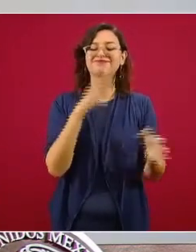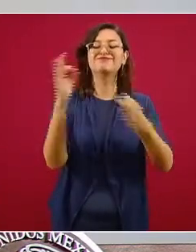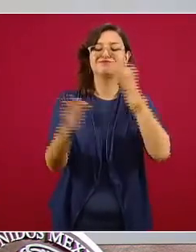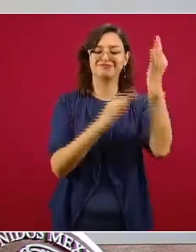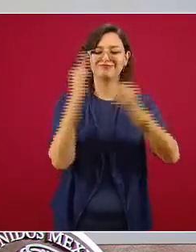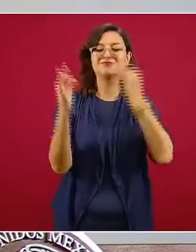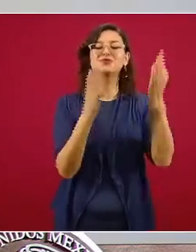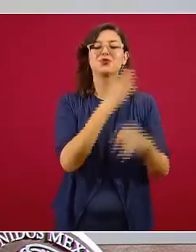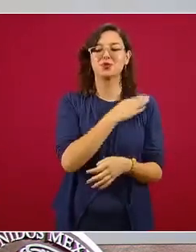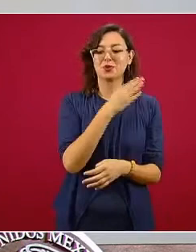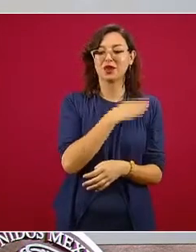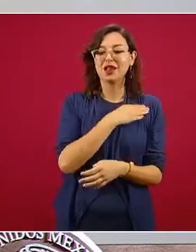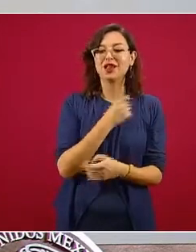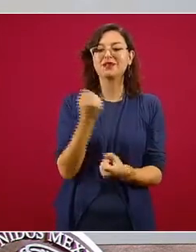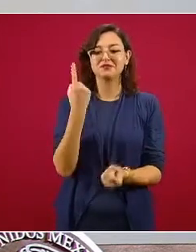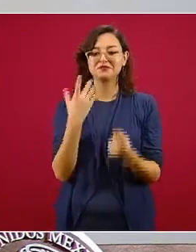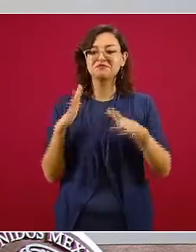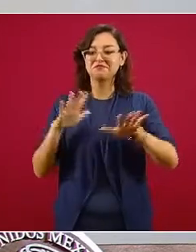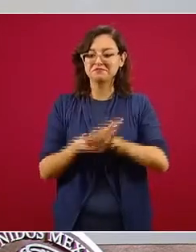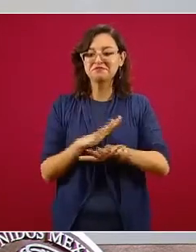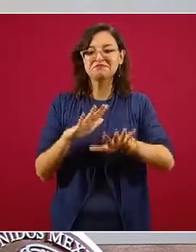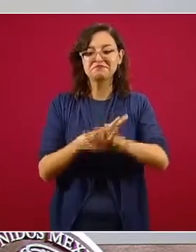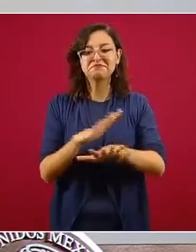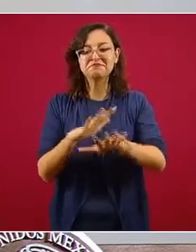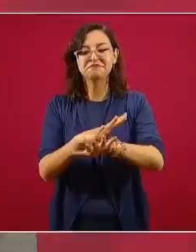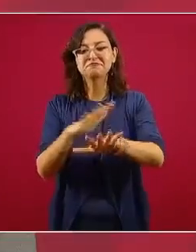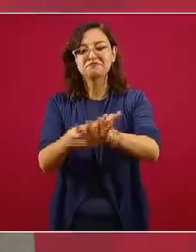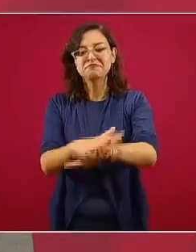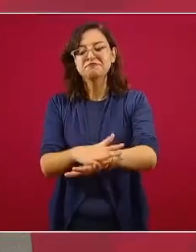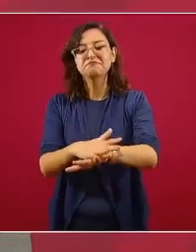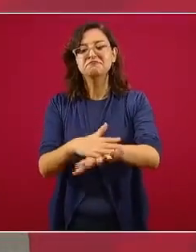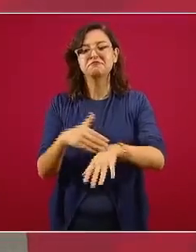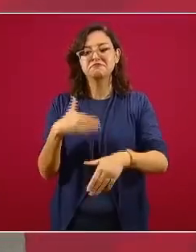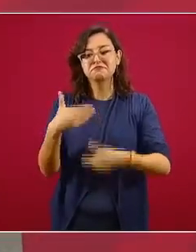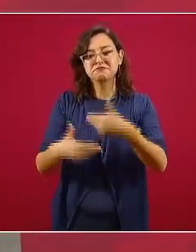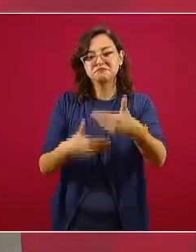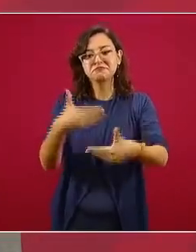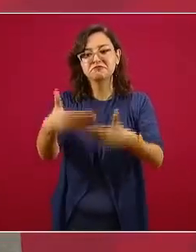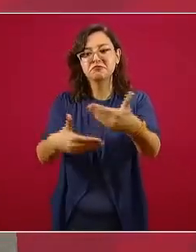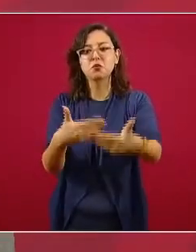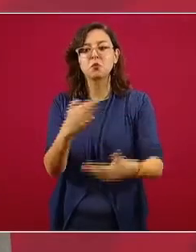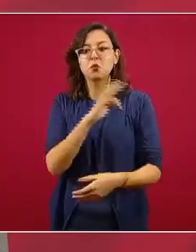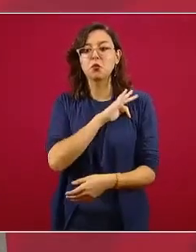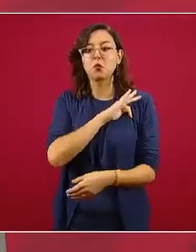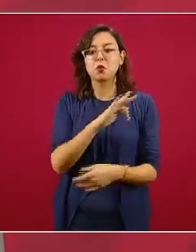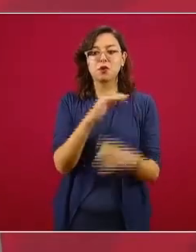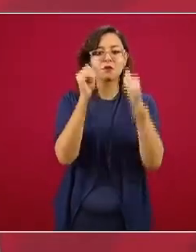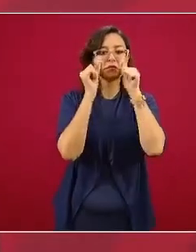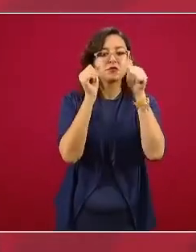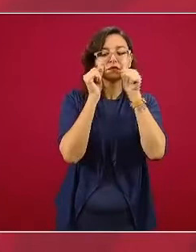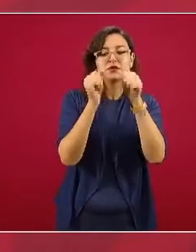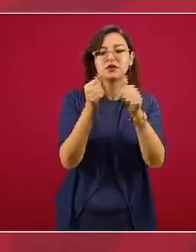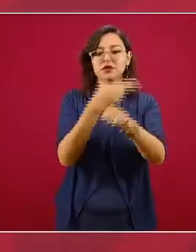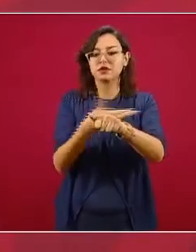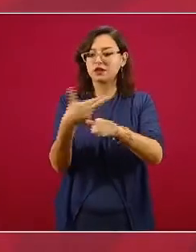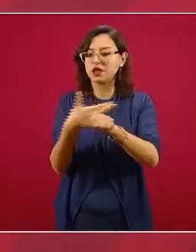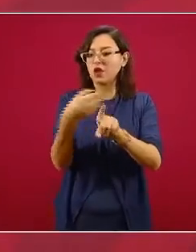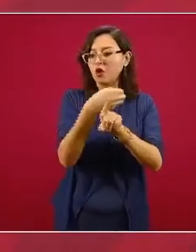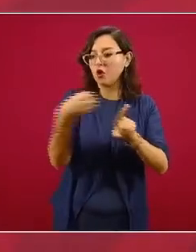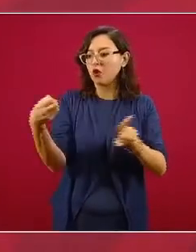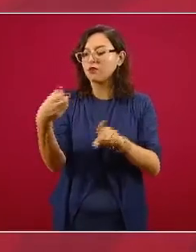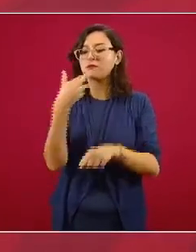hay cambios que nos van a permitir ser más efectivos en reorganizar la